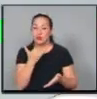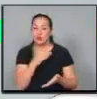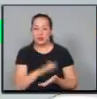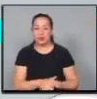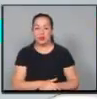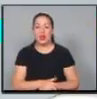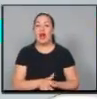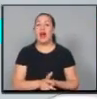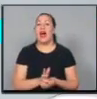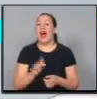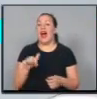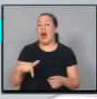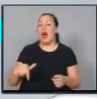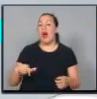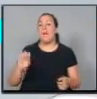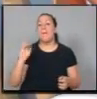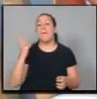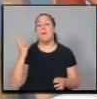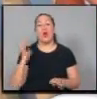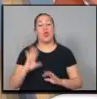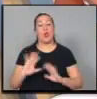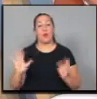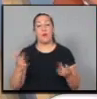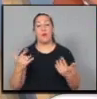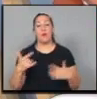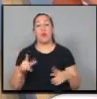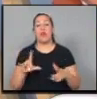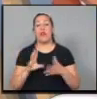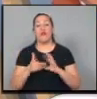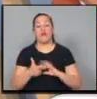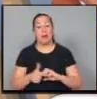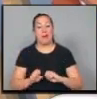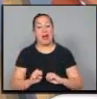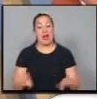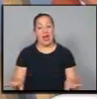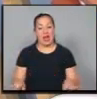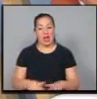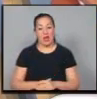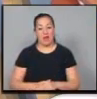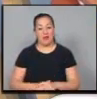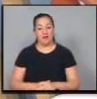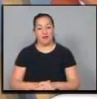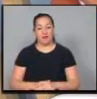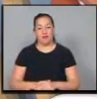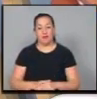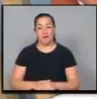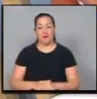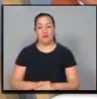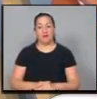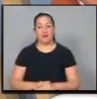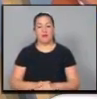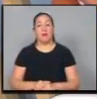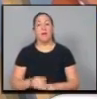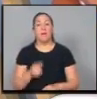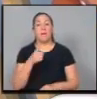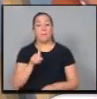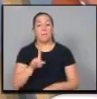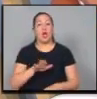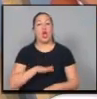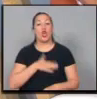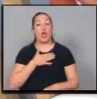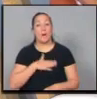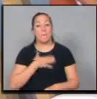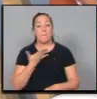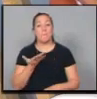tiempos 2.0, como decía Claudio, puede llegar a ser un indicio grave. No da después para que cortó. Eso es verdad, eso es verdad. Pero el romance me parece